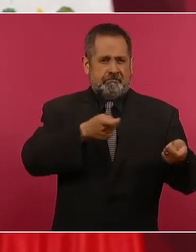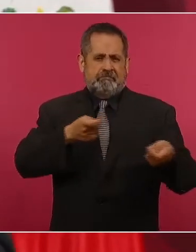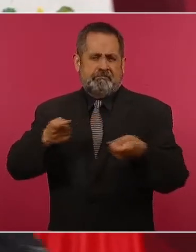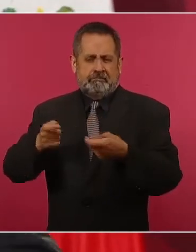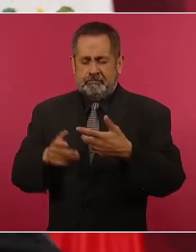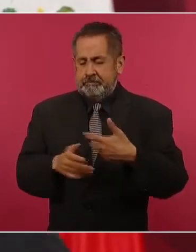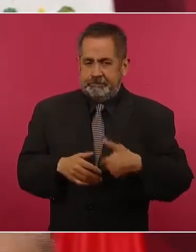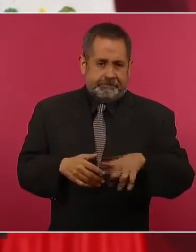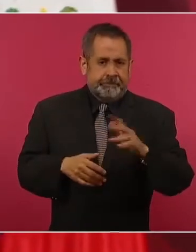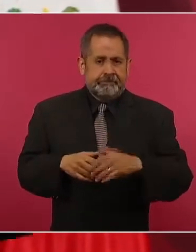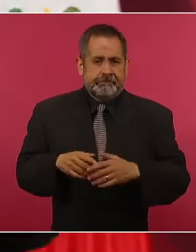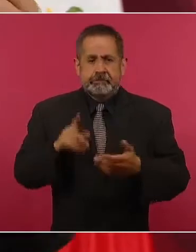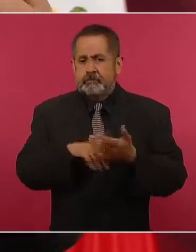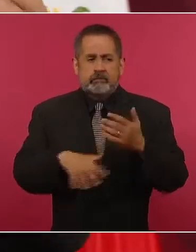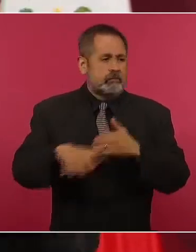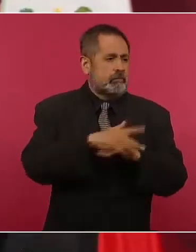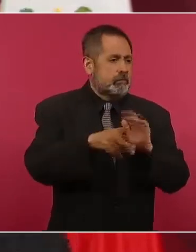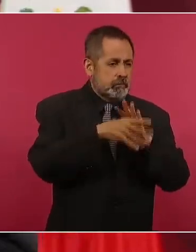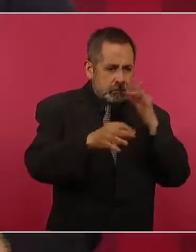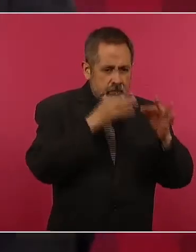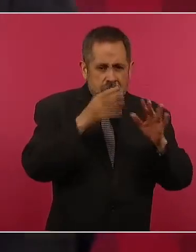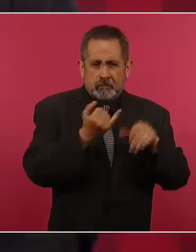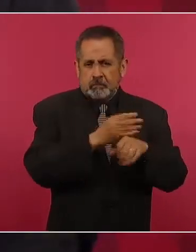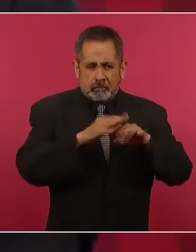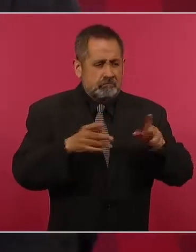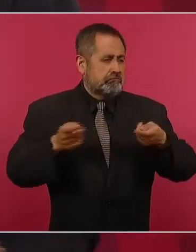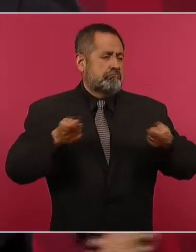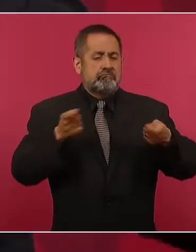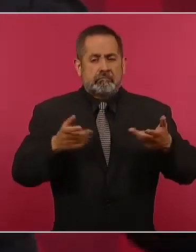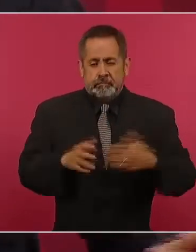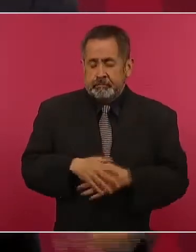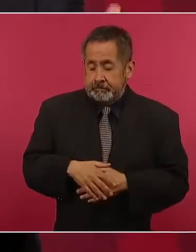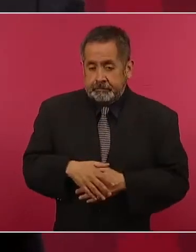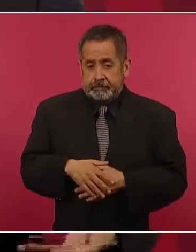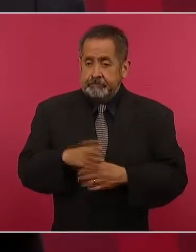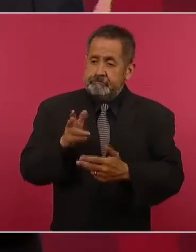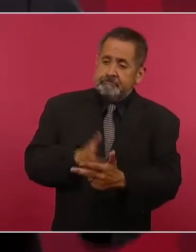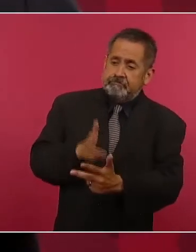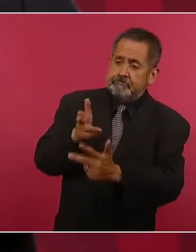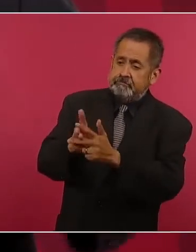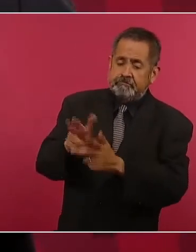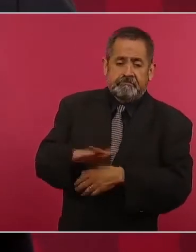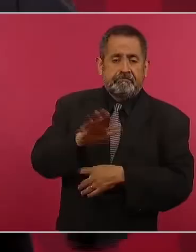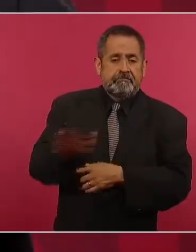el control de todos los medios de información, costó el asesinato